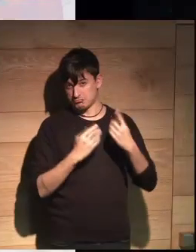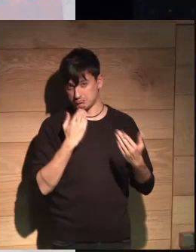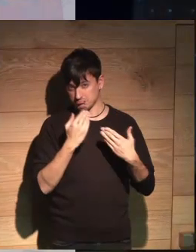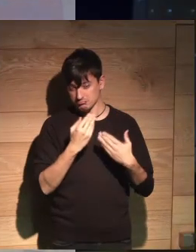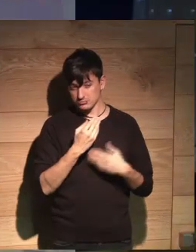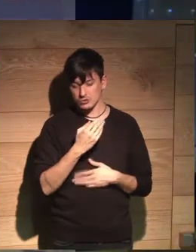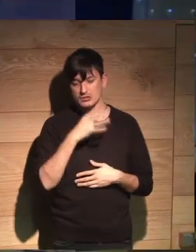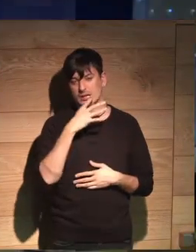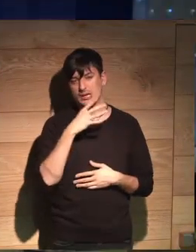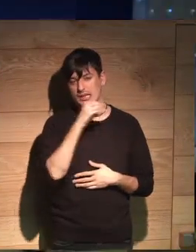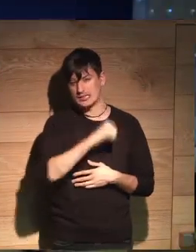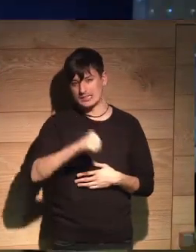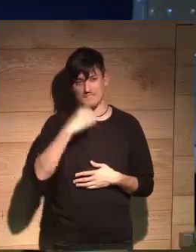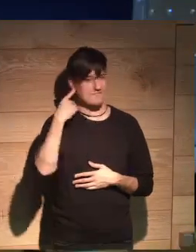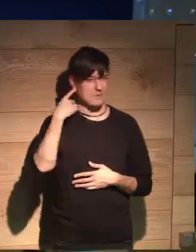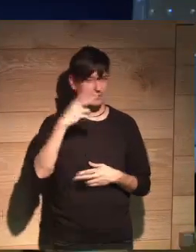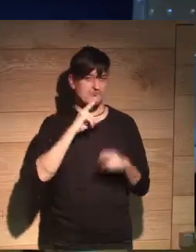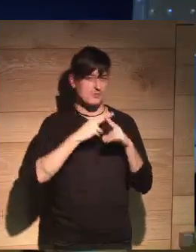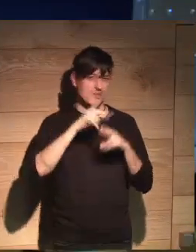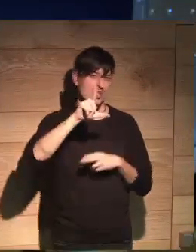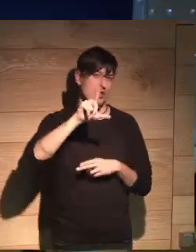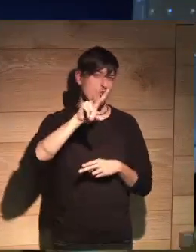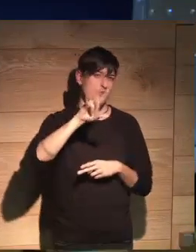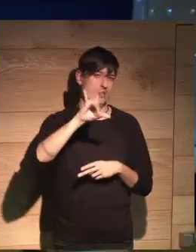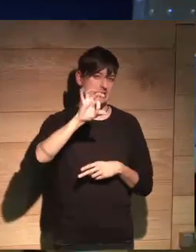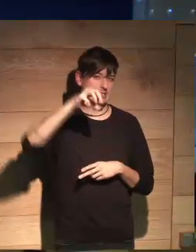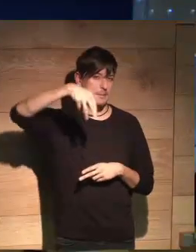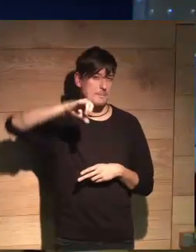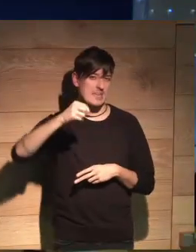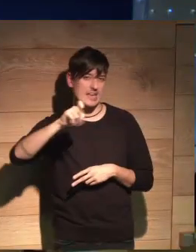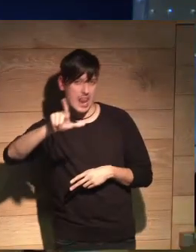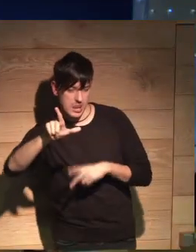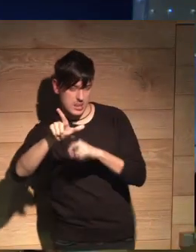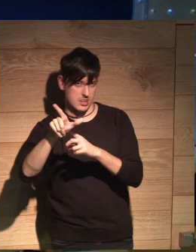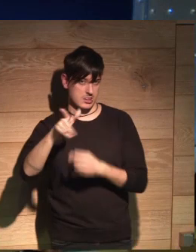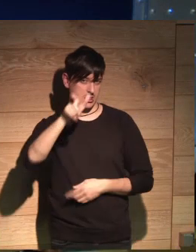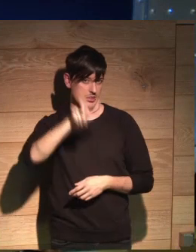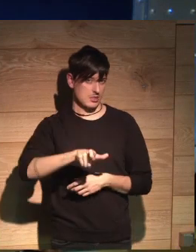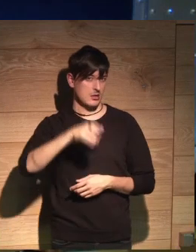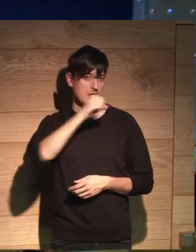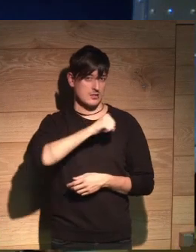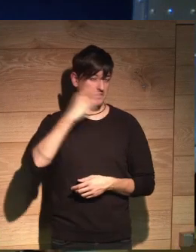famoso con Luis Miguel. ¿De acuerdo? Y es un cantante muy famoso en el cual utilizo